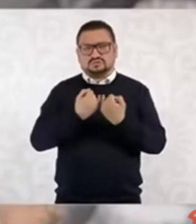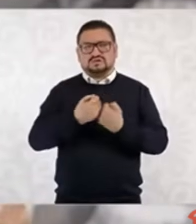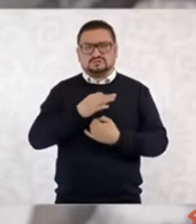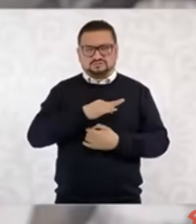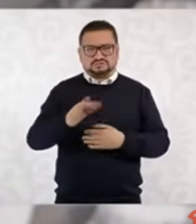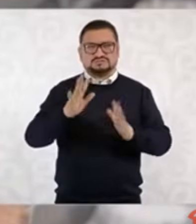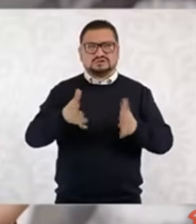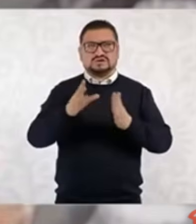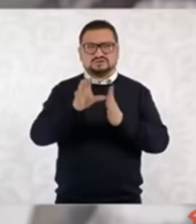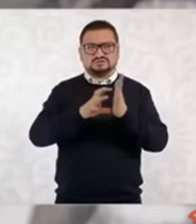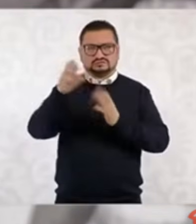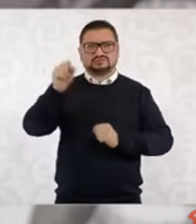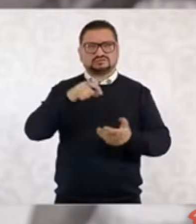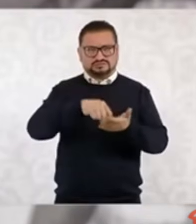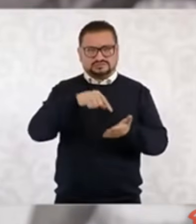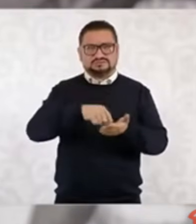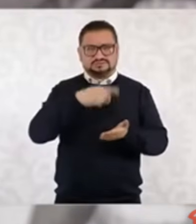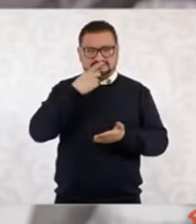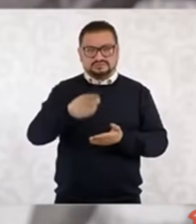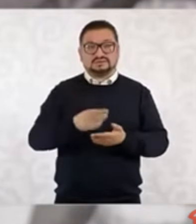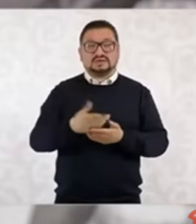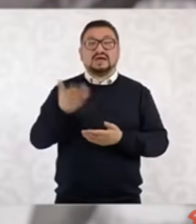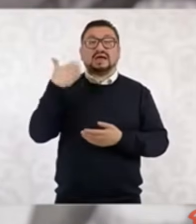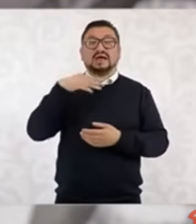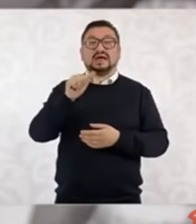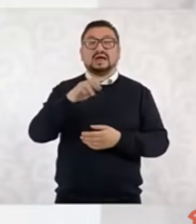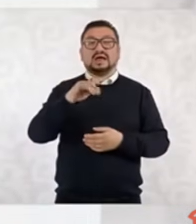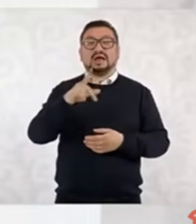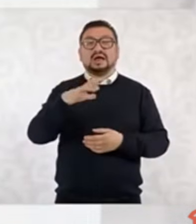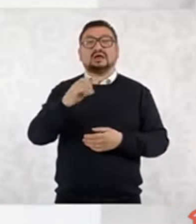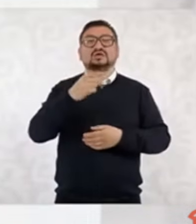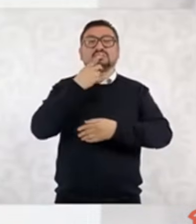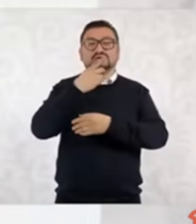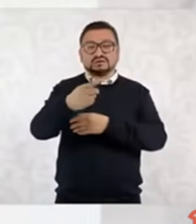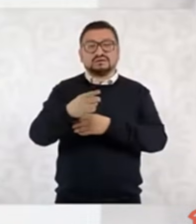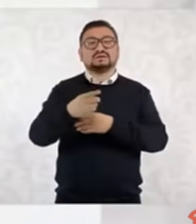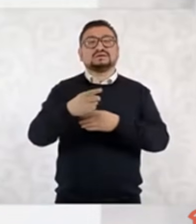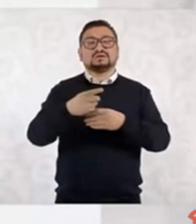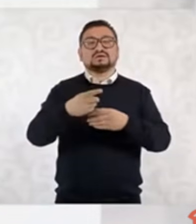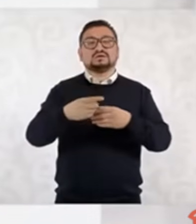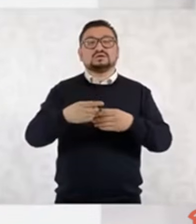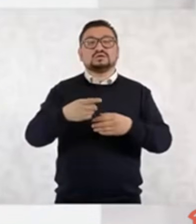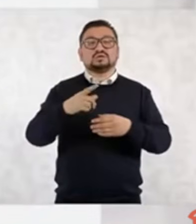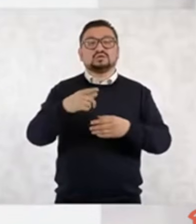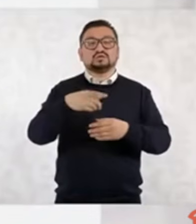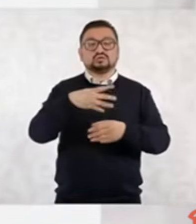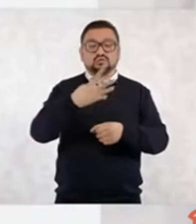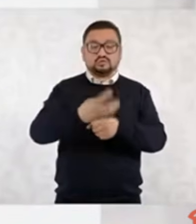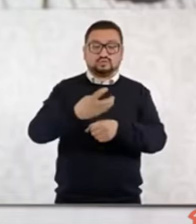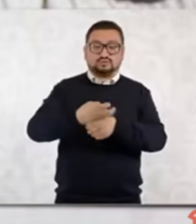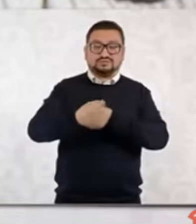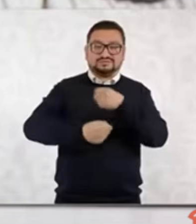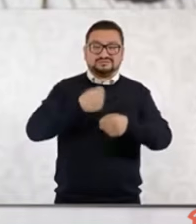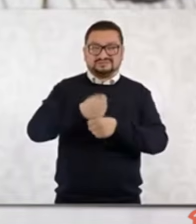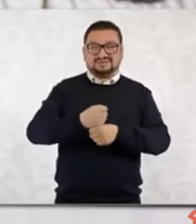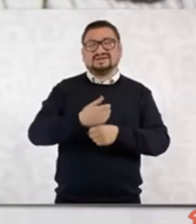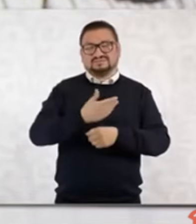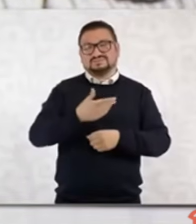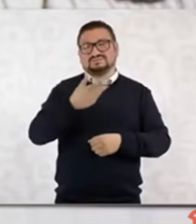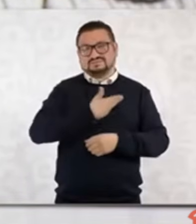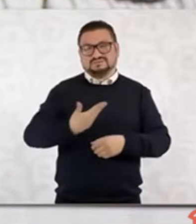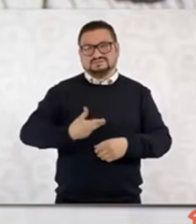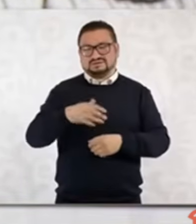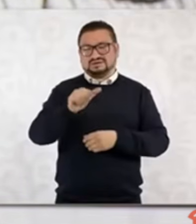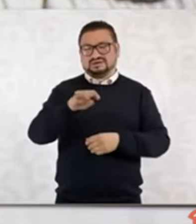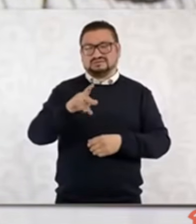algo nuevo. El presidente López Obrador hizo la revocación de mandato en su 4º año de gobierno. Él mismo